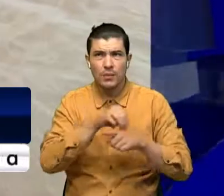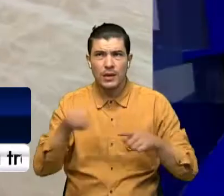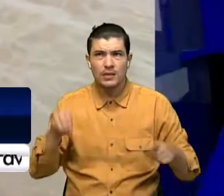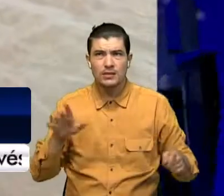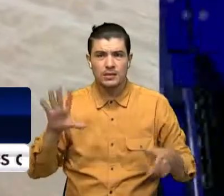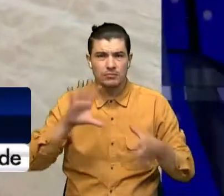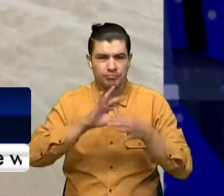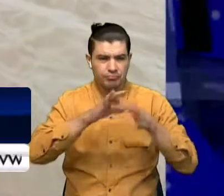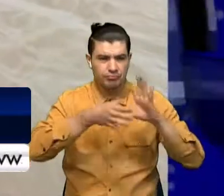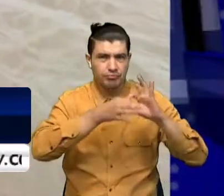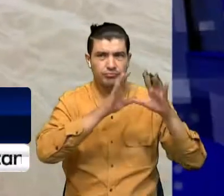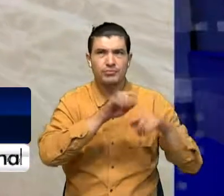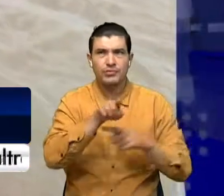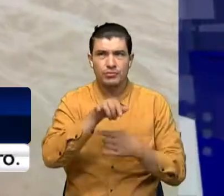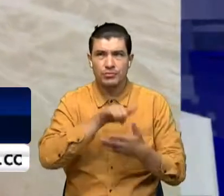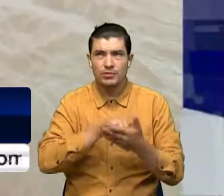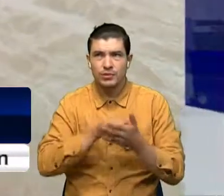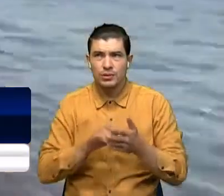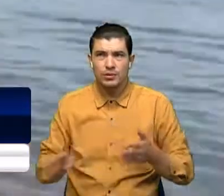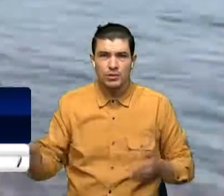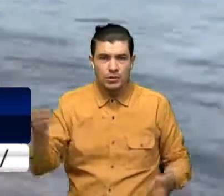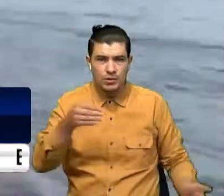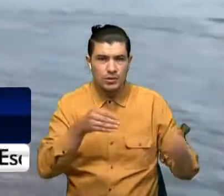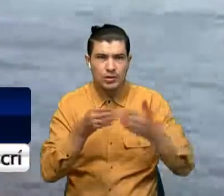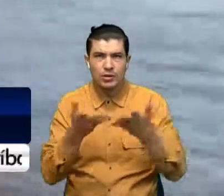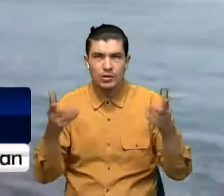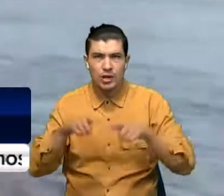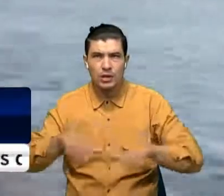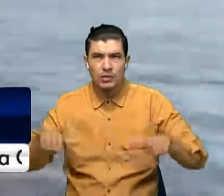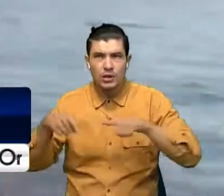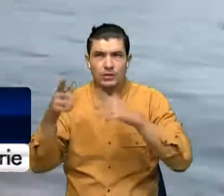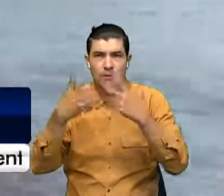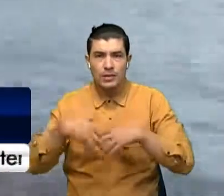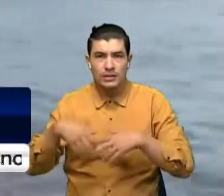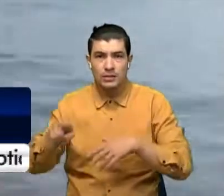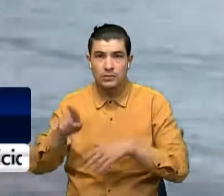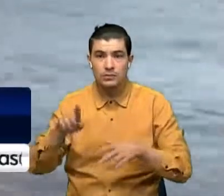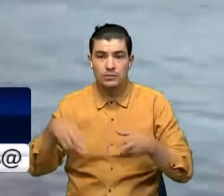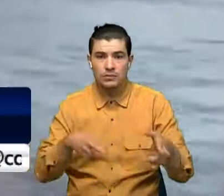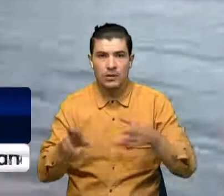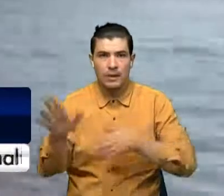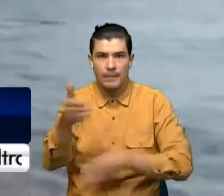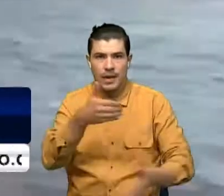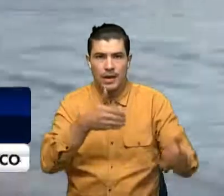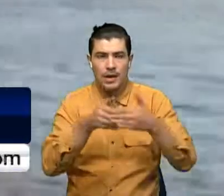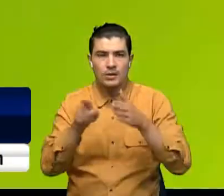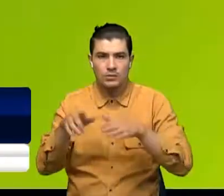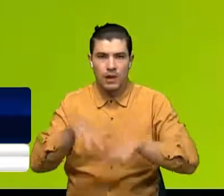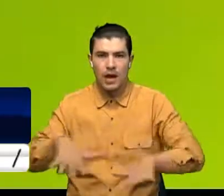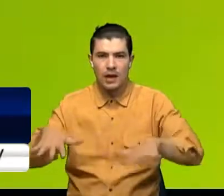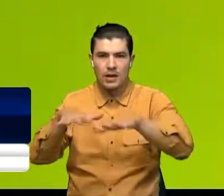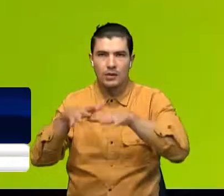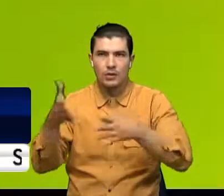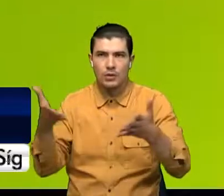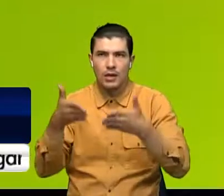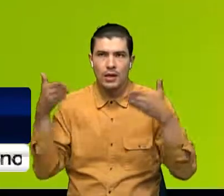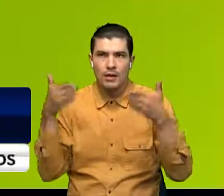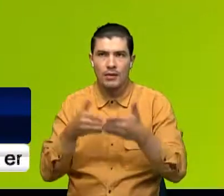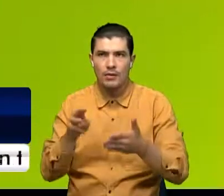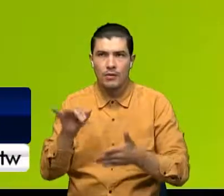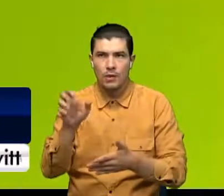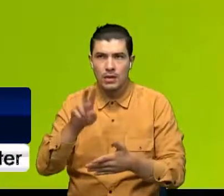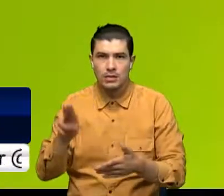y guayas que sostenían las barreras de contención instaladas por la empresa sobre el río Magdalena a la altura de Puerto Wilches. Estas barreras